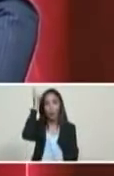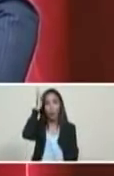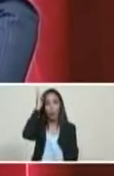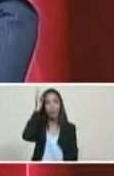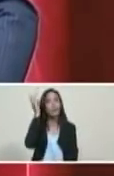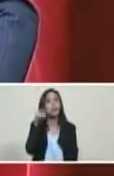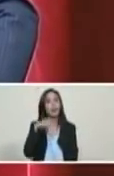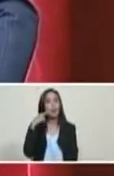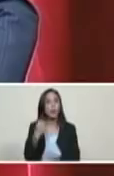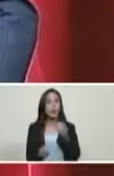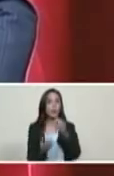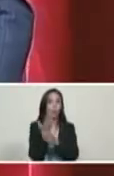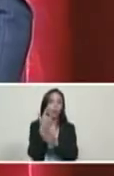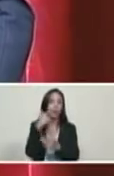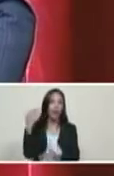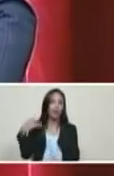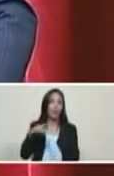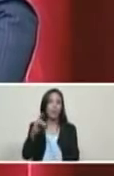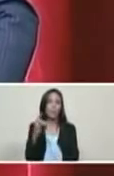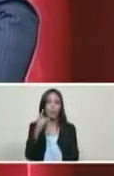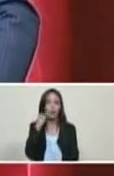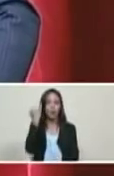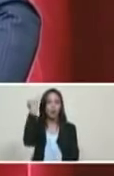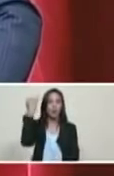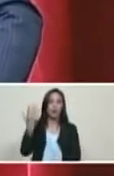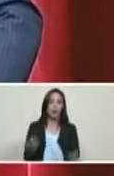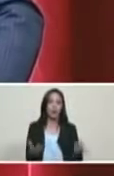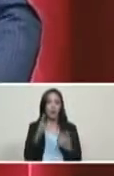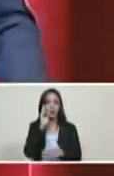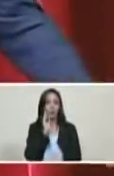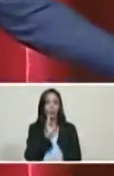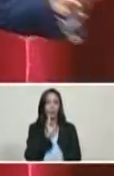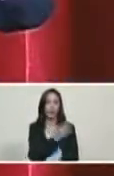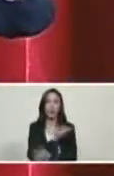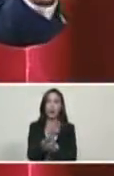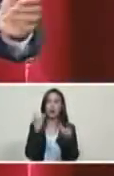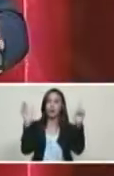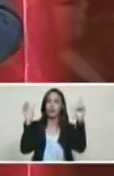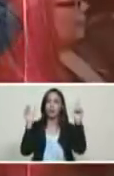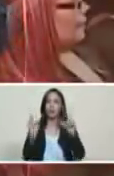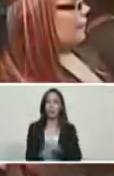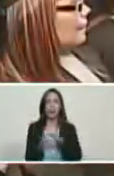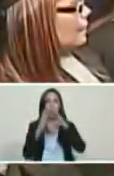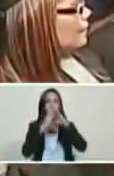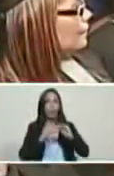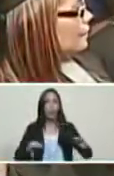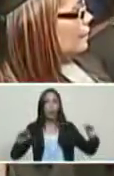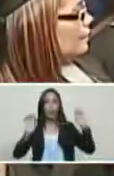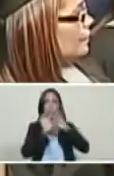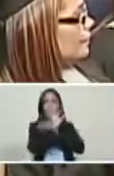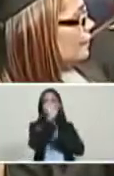la fundada Bolivia por parte de nuestros libertadores. Le tocó llevar a todo un continente